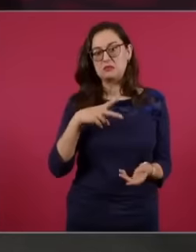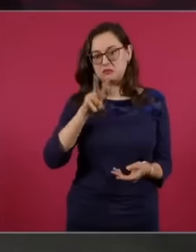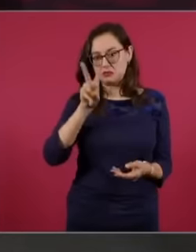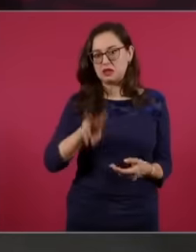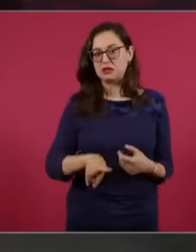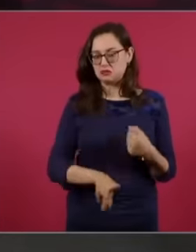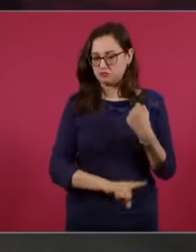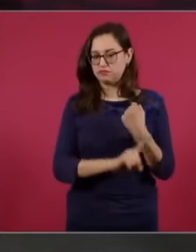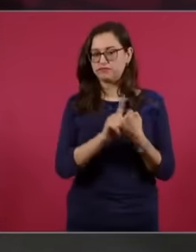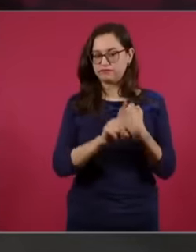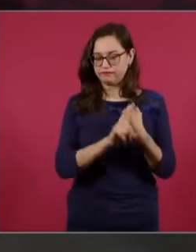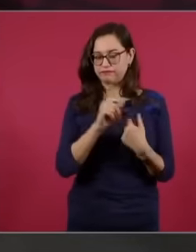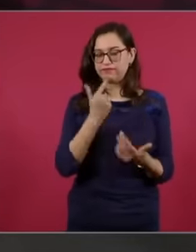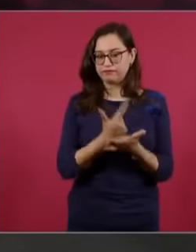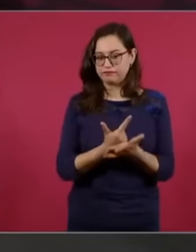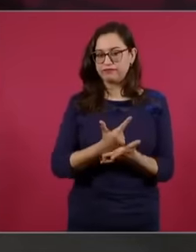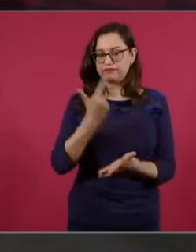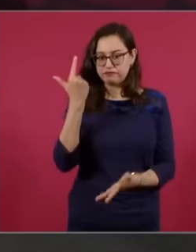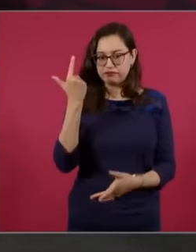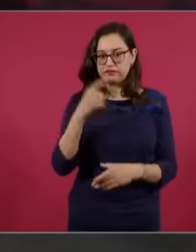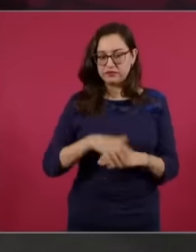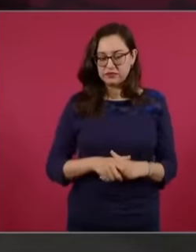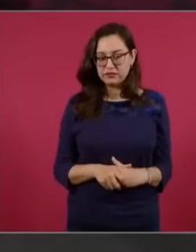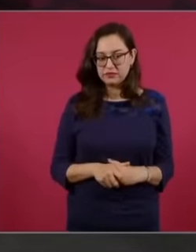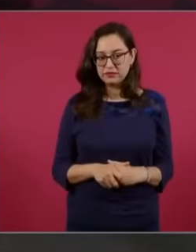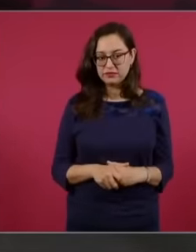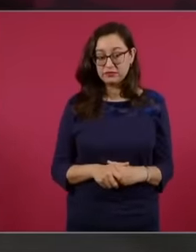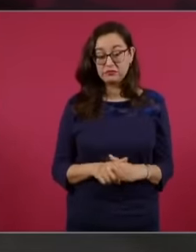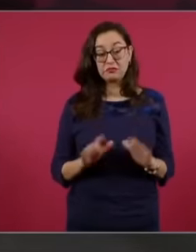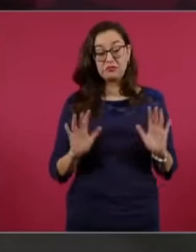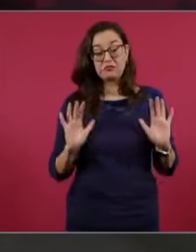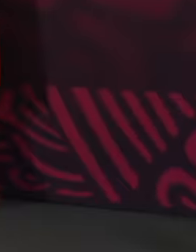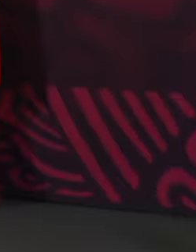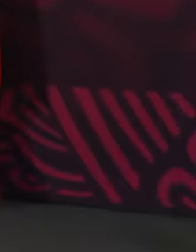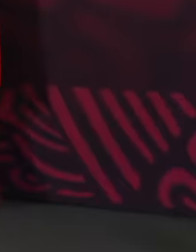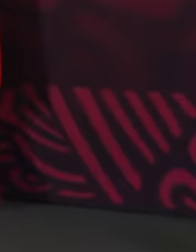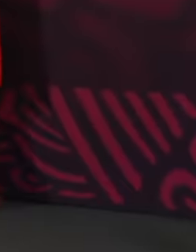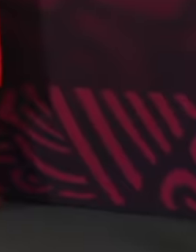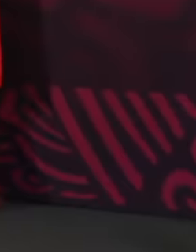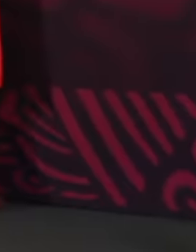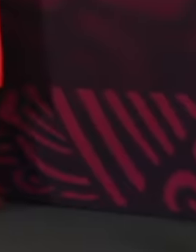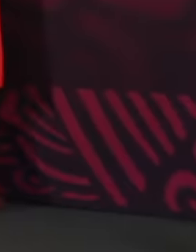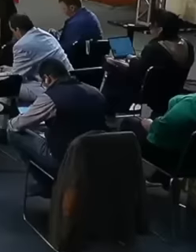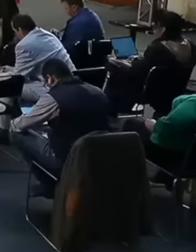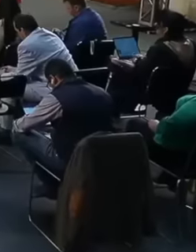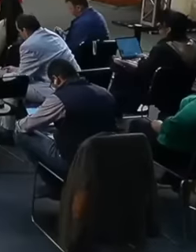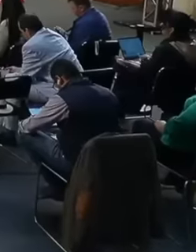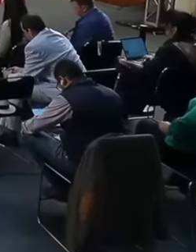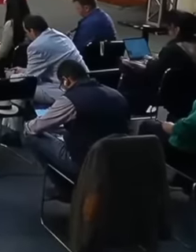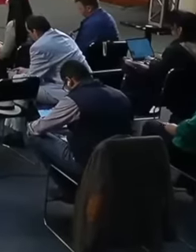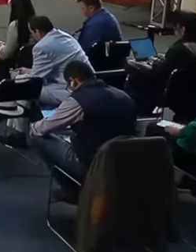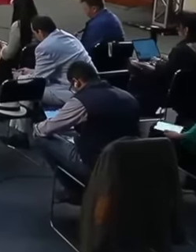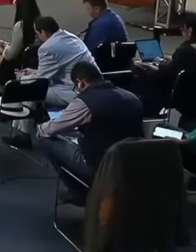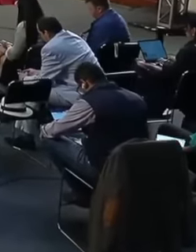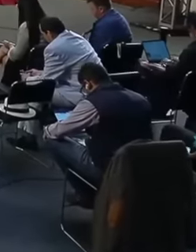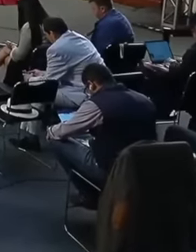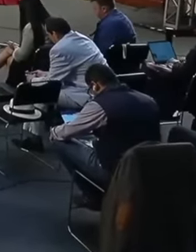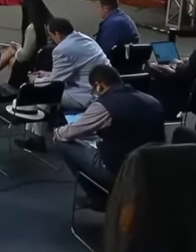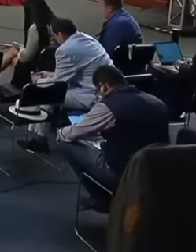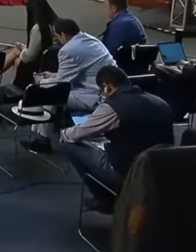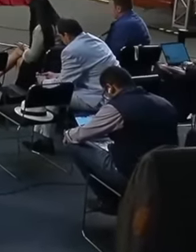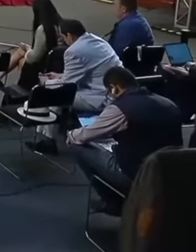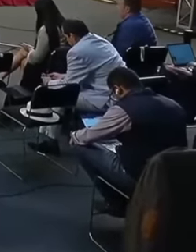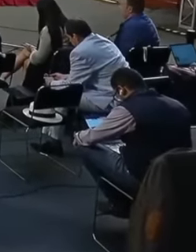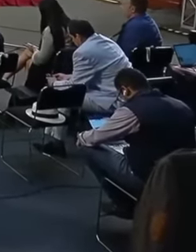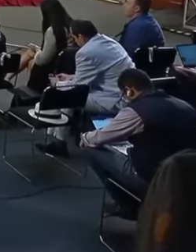dimensión del problema. No sé si te dieron, ayer me informaron sobre una lista